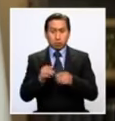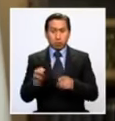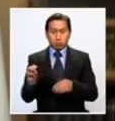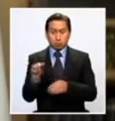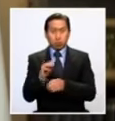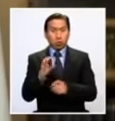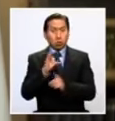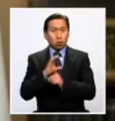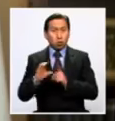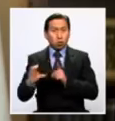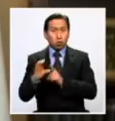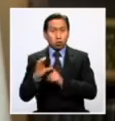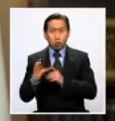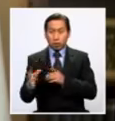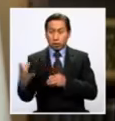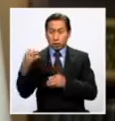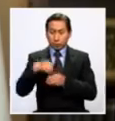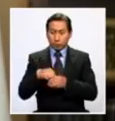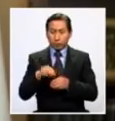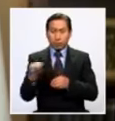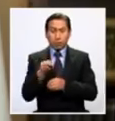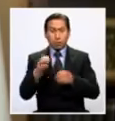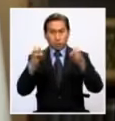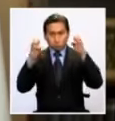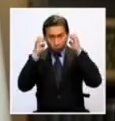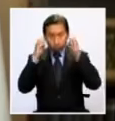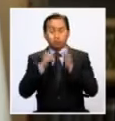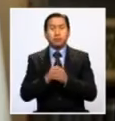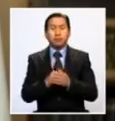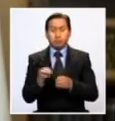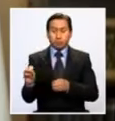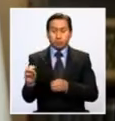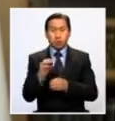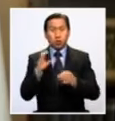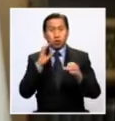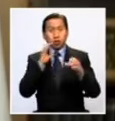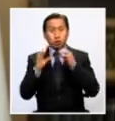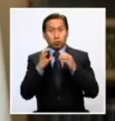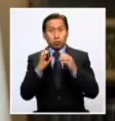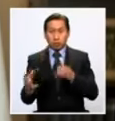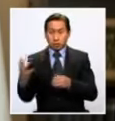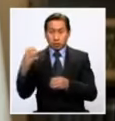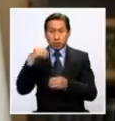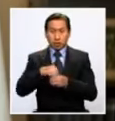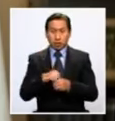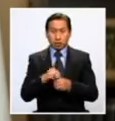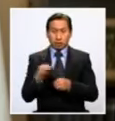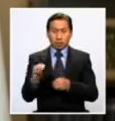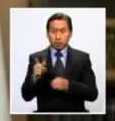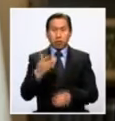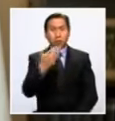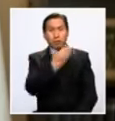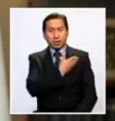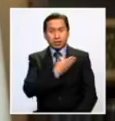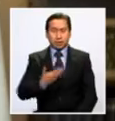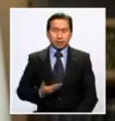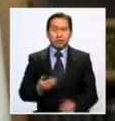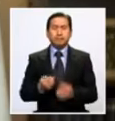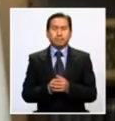Culturas pasarán al Ministerio de Educación. Y el de Comunicaciones pasará al Ministerio de la